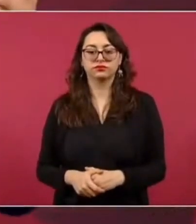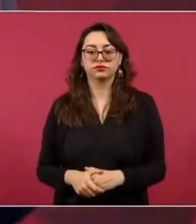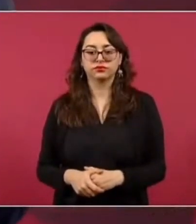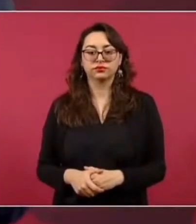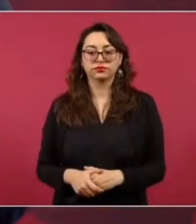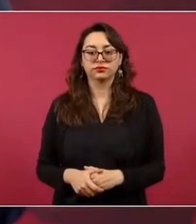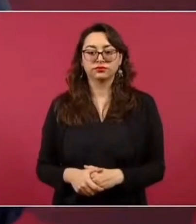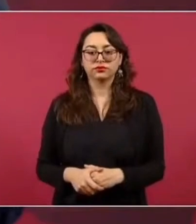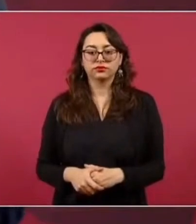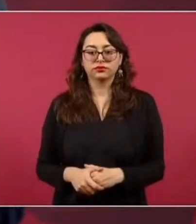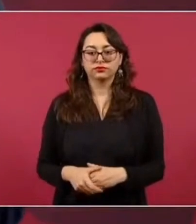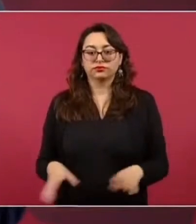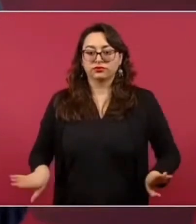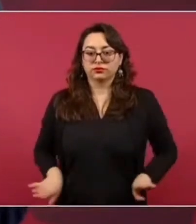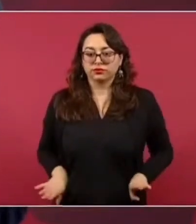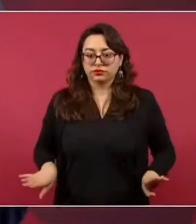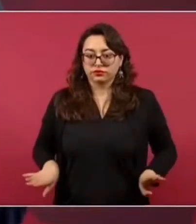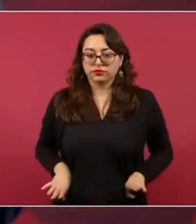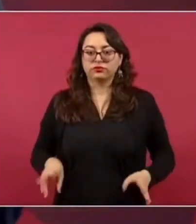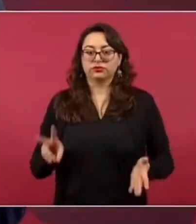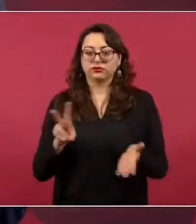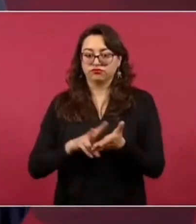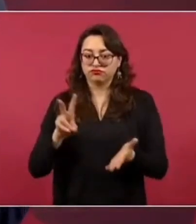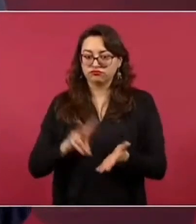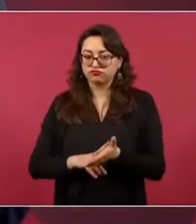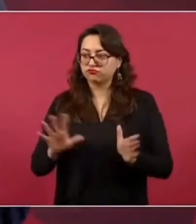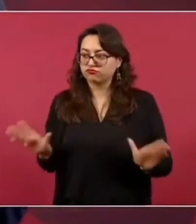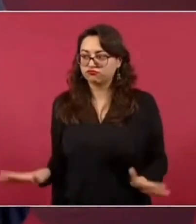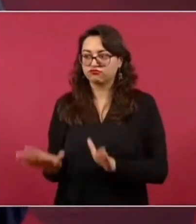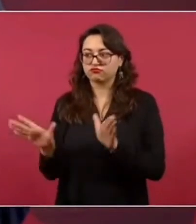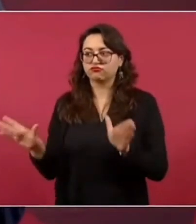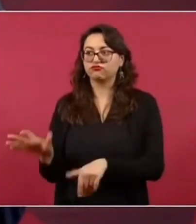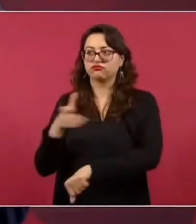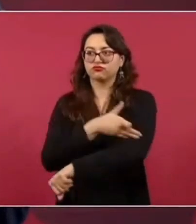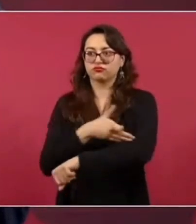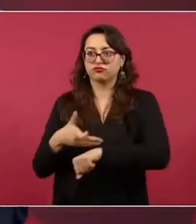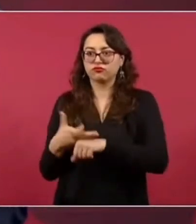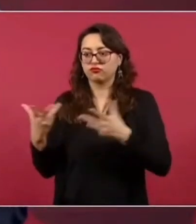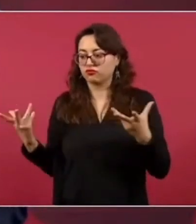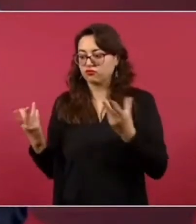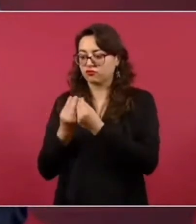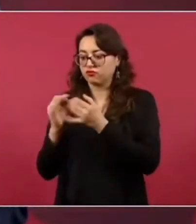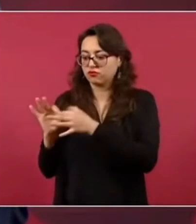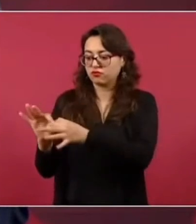que se fortalezcan valores, que se evite la desintegración de las familias,